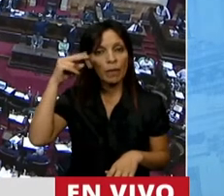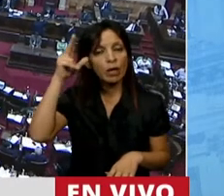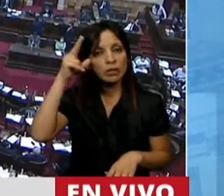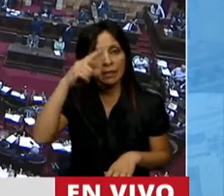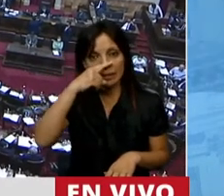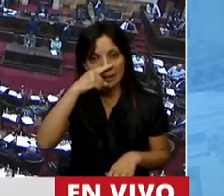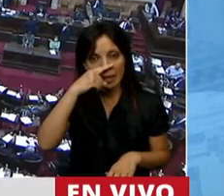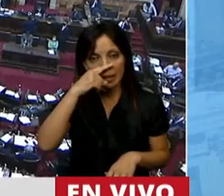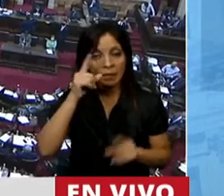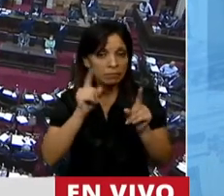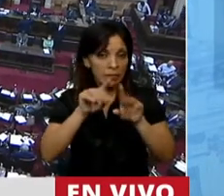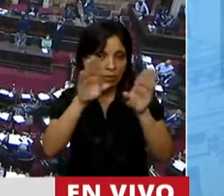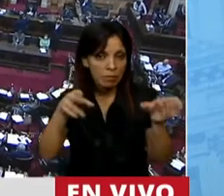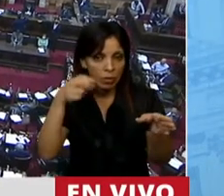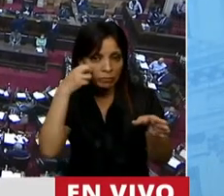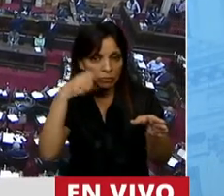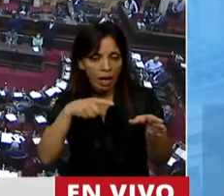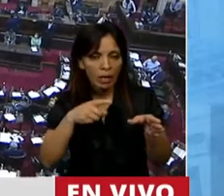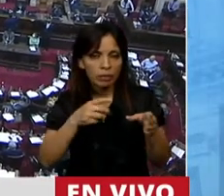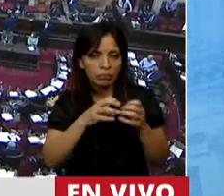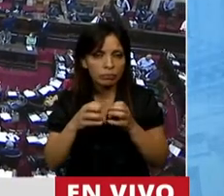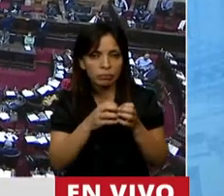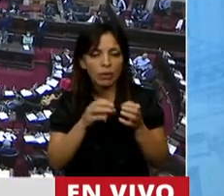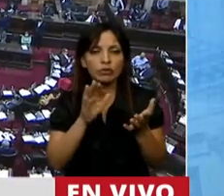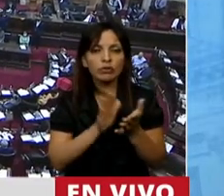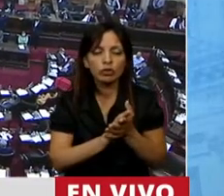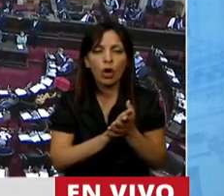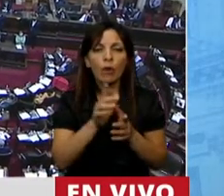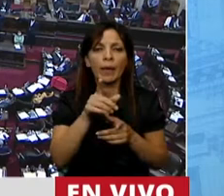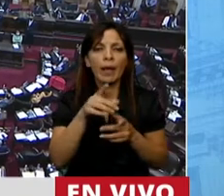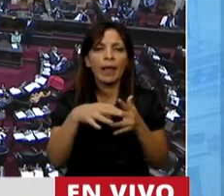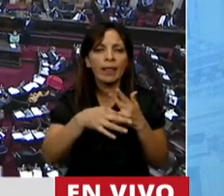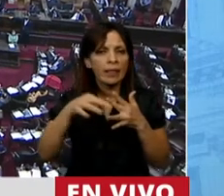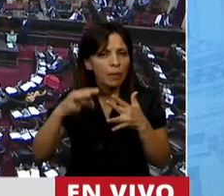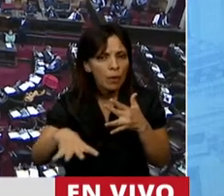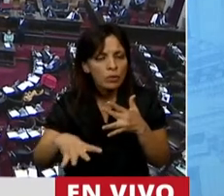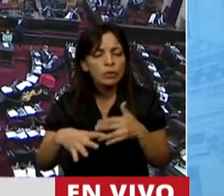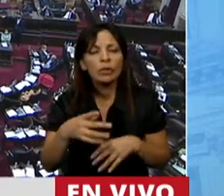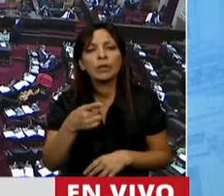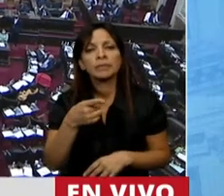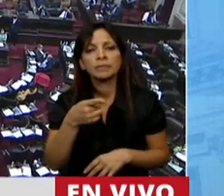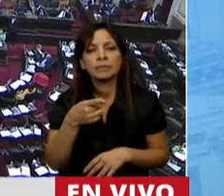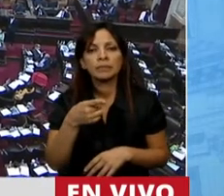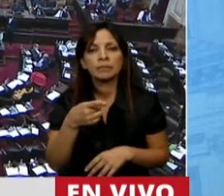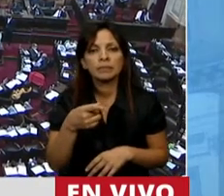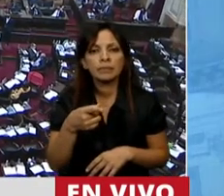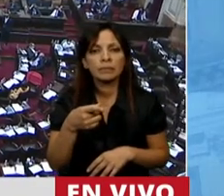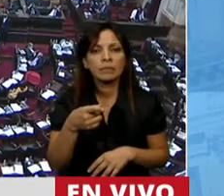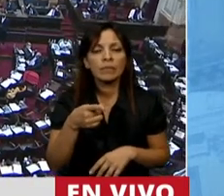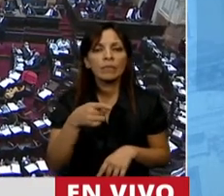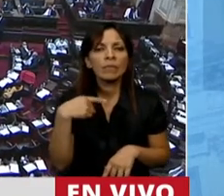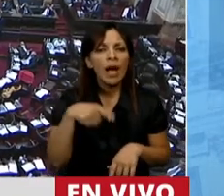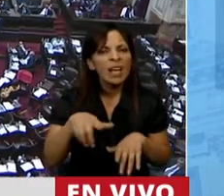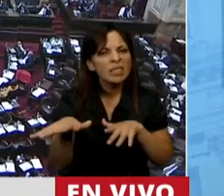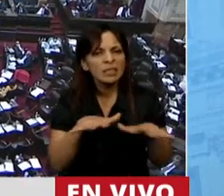1987, cuando en este recinto se trató el divorcio vincular, se dio un escenario más o